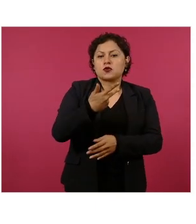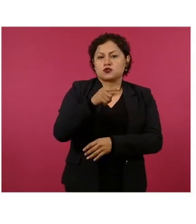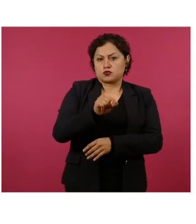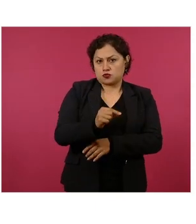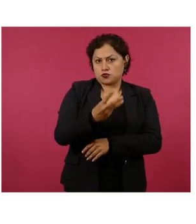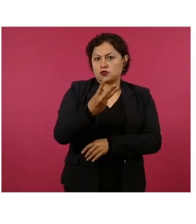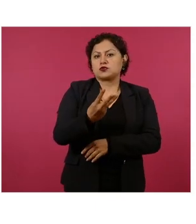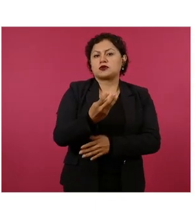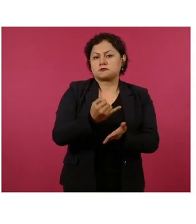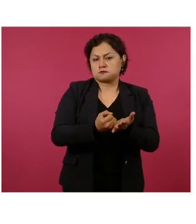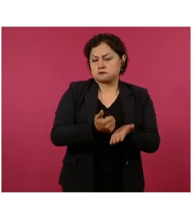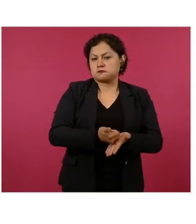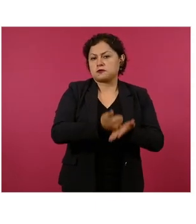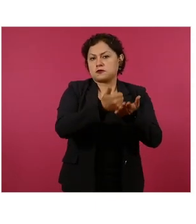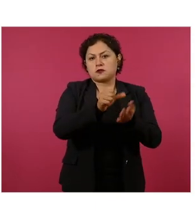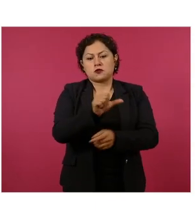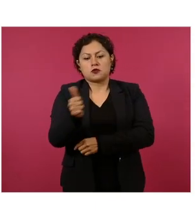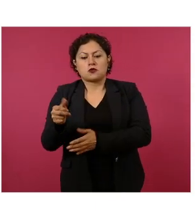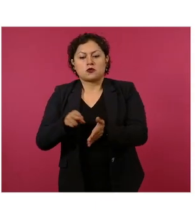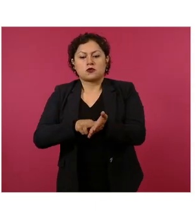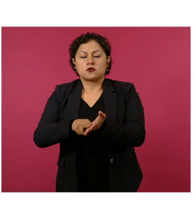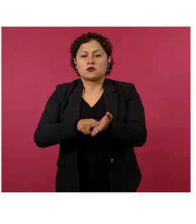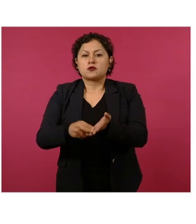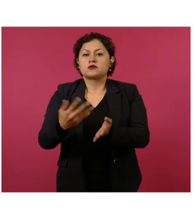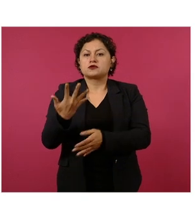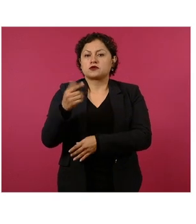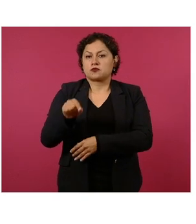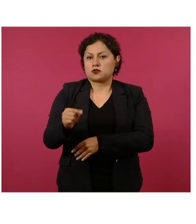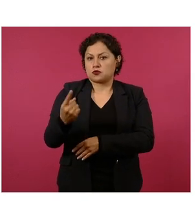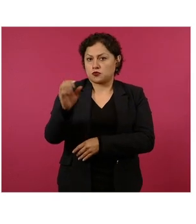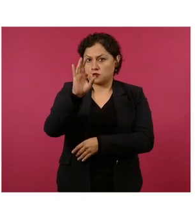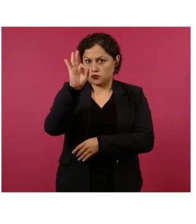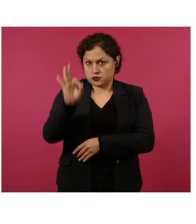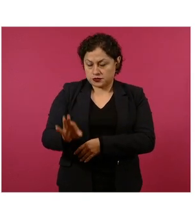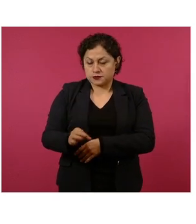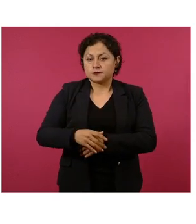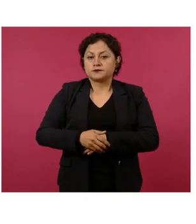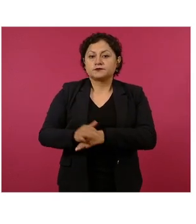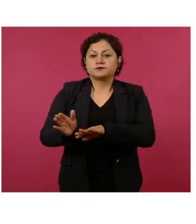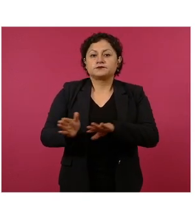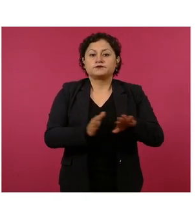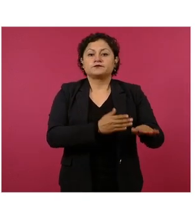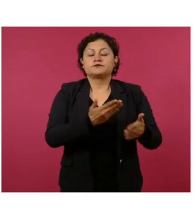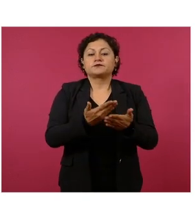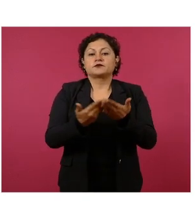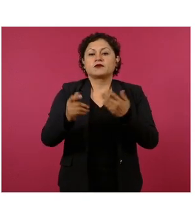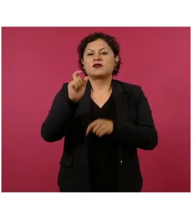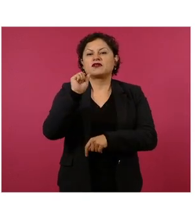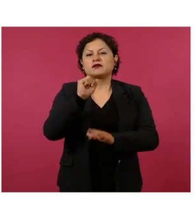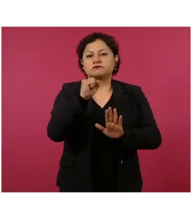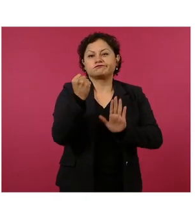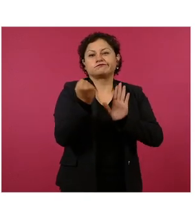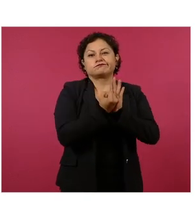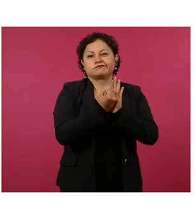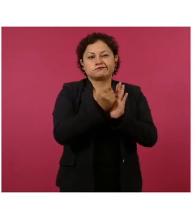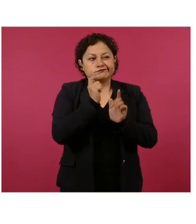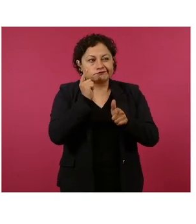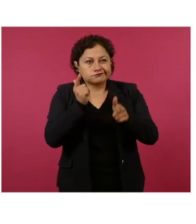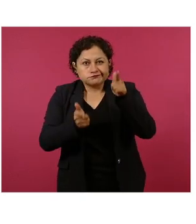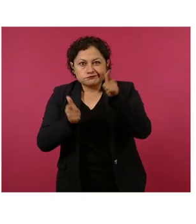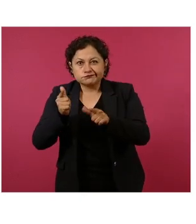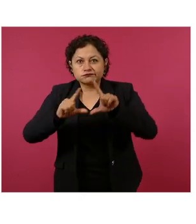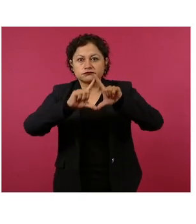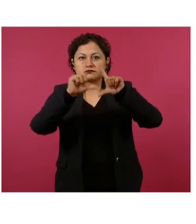diésel 5.1%. Pasando ahora a los indicadores de ganancia por marca, esto a nivel nacional,